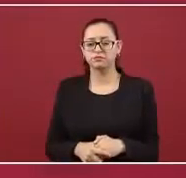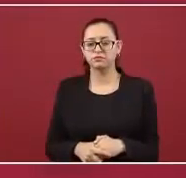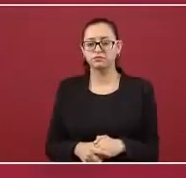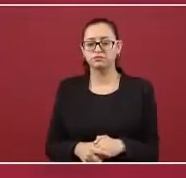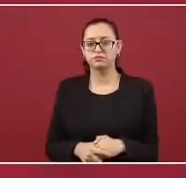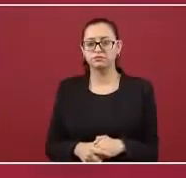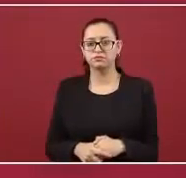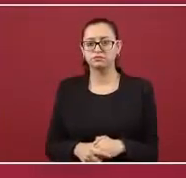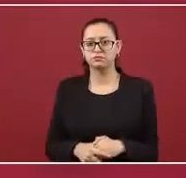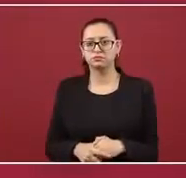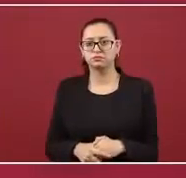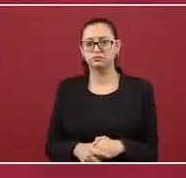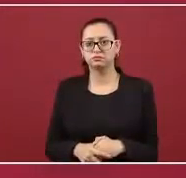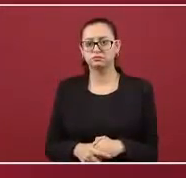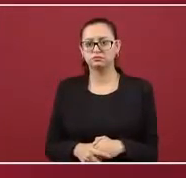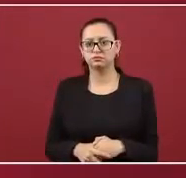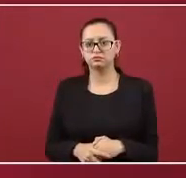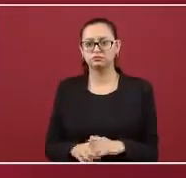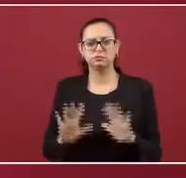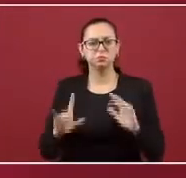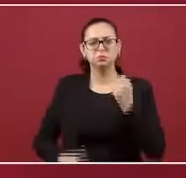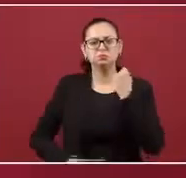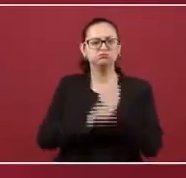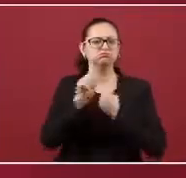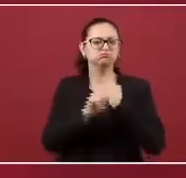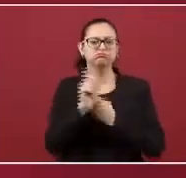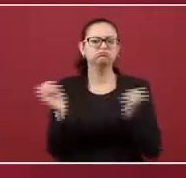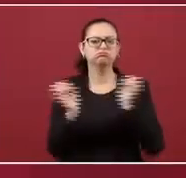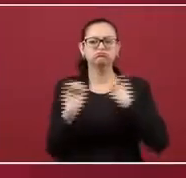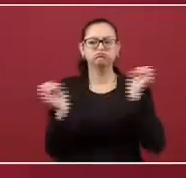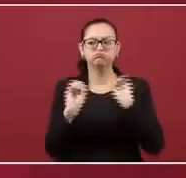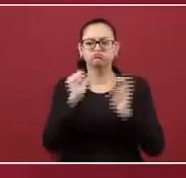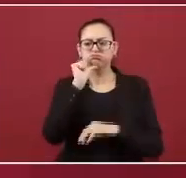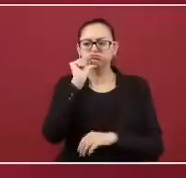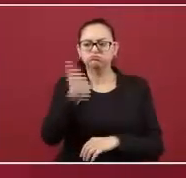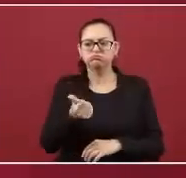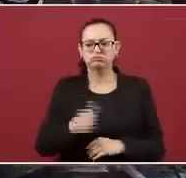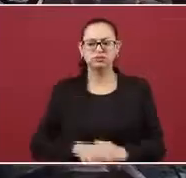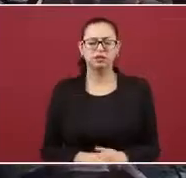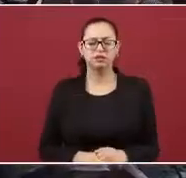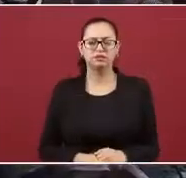y no hubo ningún problema.